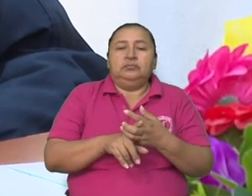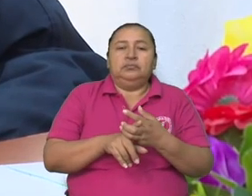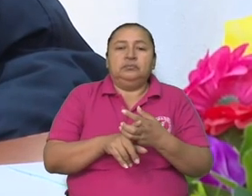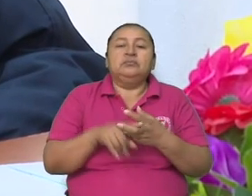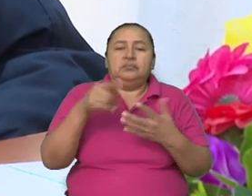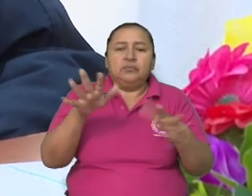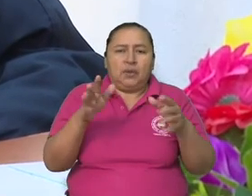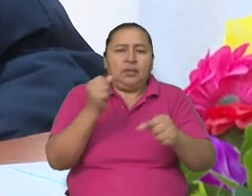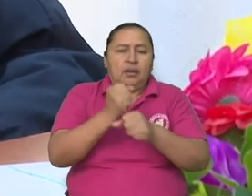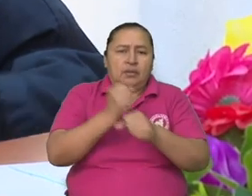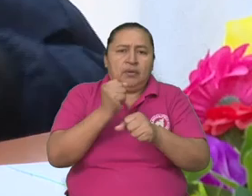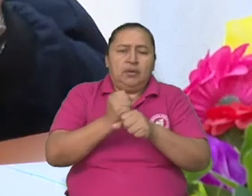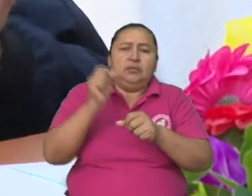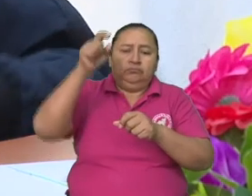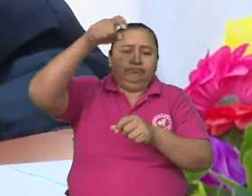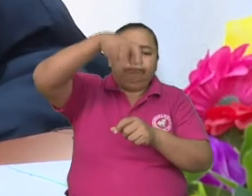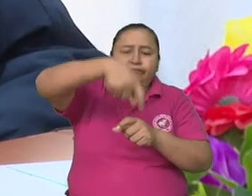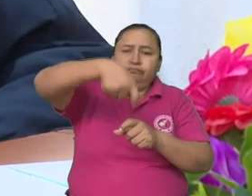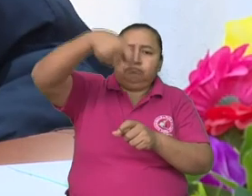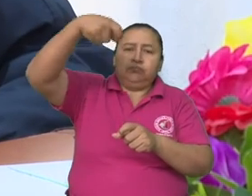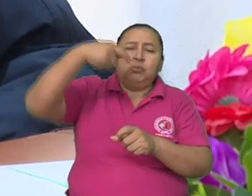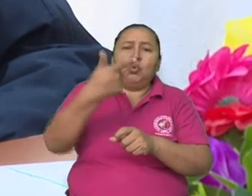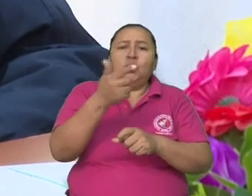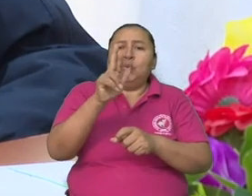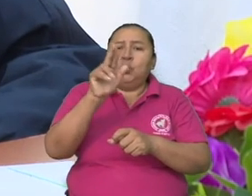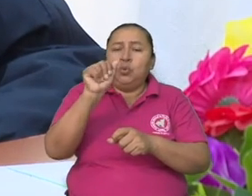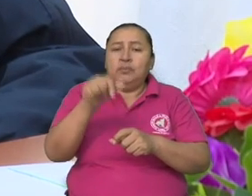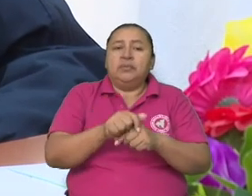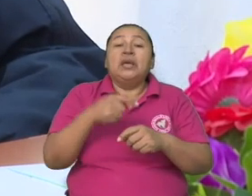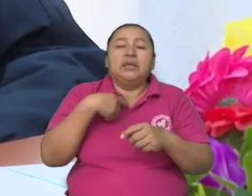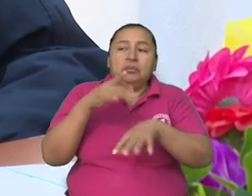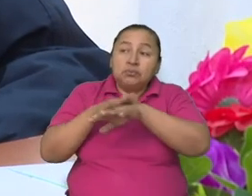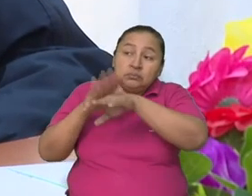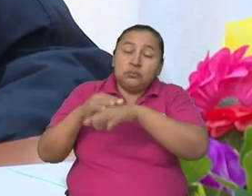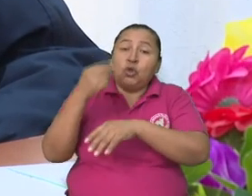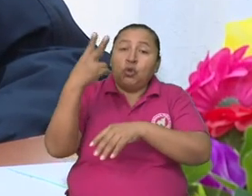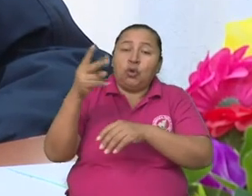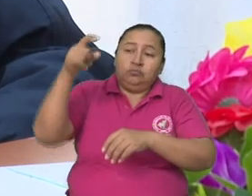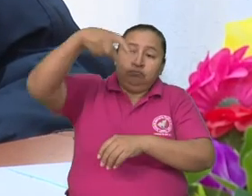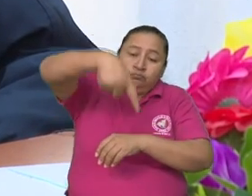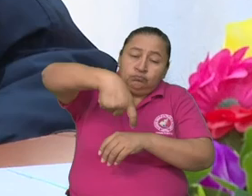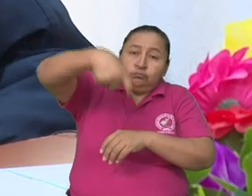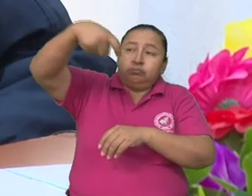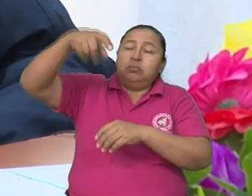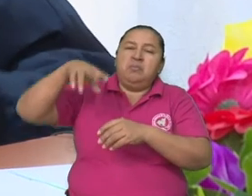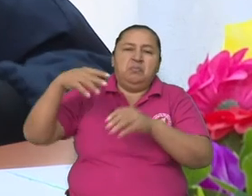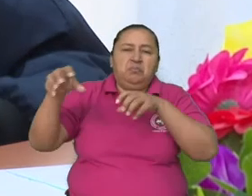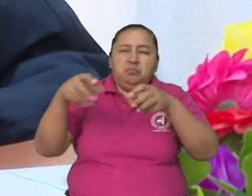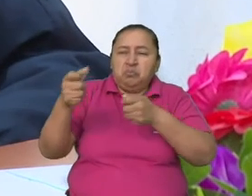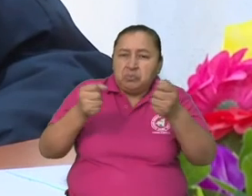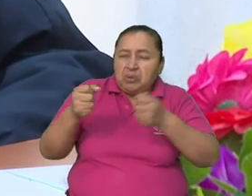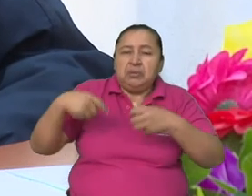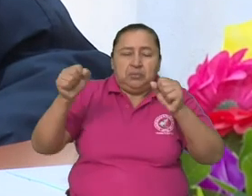Sí, estaba operando la grúa pórtica y estamos ya licitando dos grúas móviles que van a venir en todo este año para